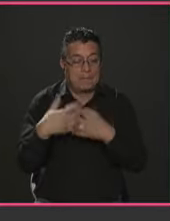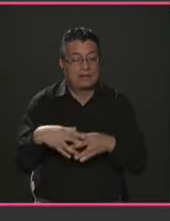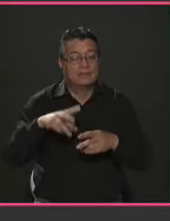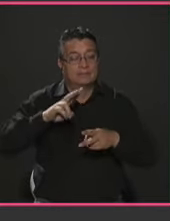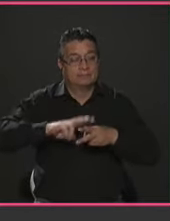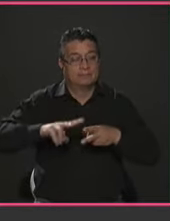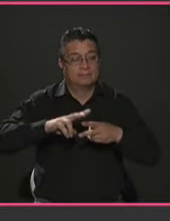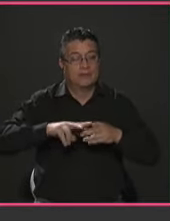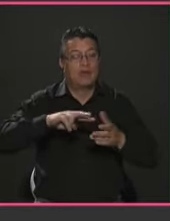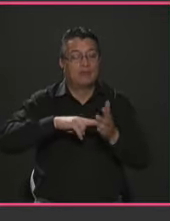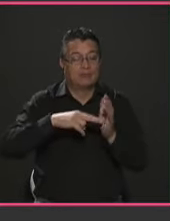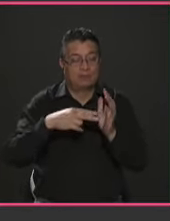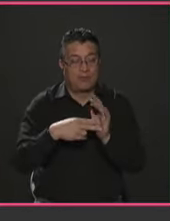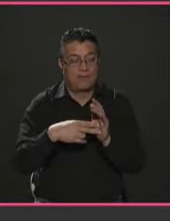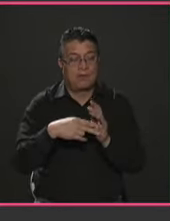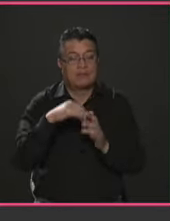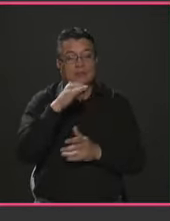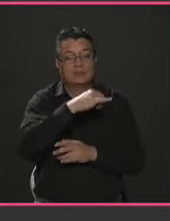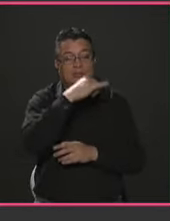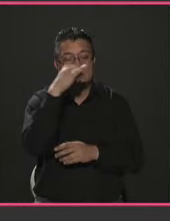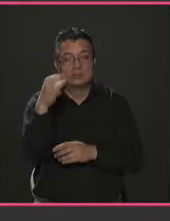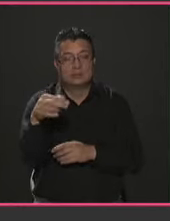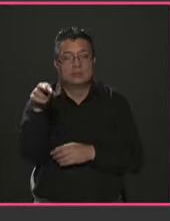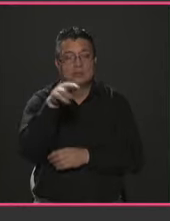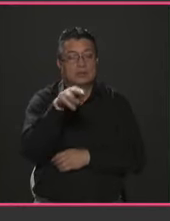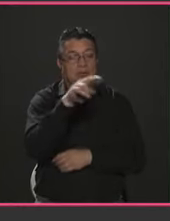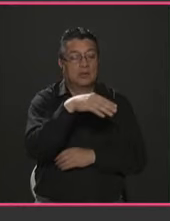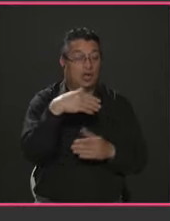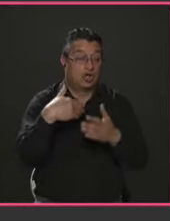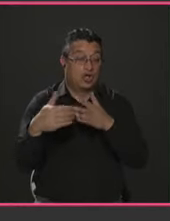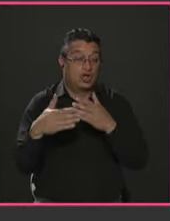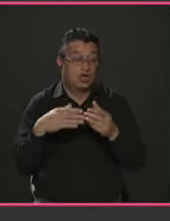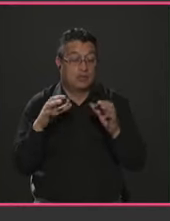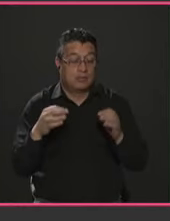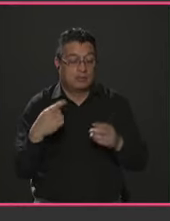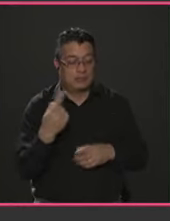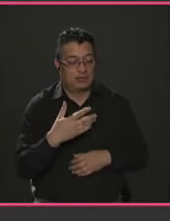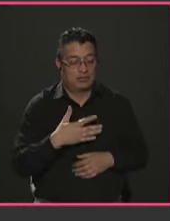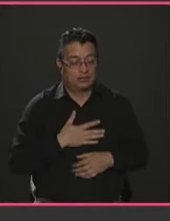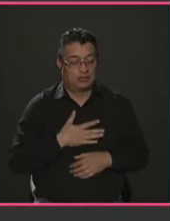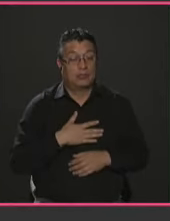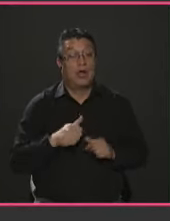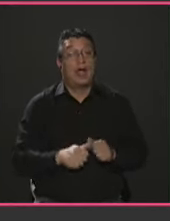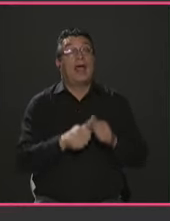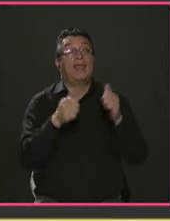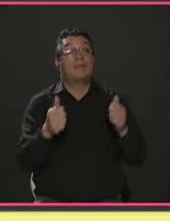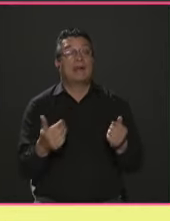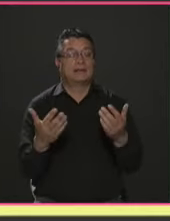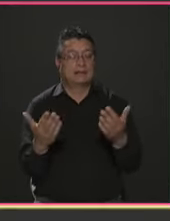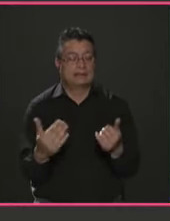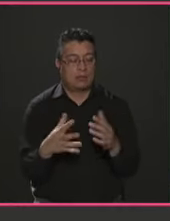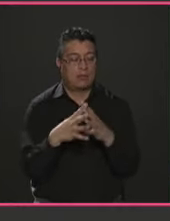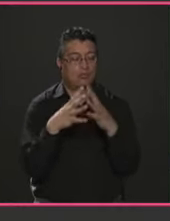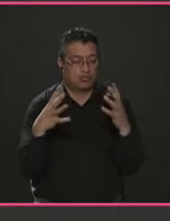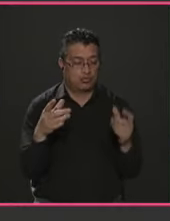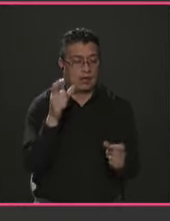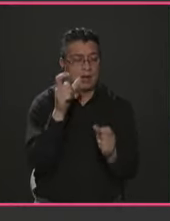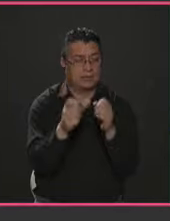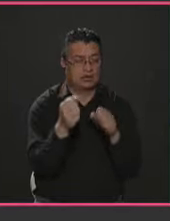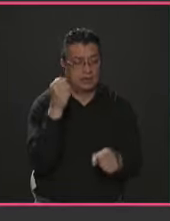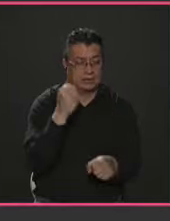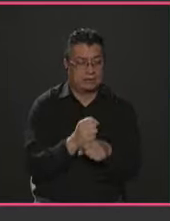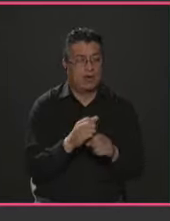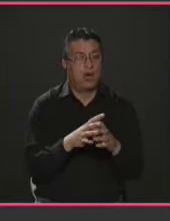resolver un montón de problemas que usualmente no son tan triviales para nosotros e incluso más necesitamos mucha gente que lo haga o